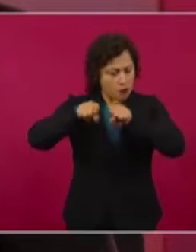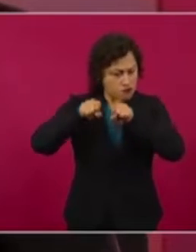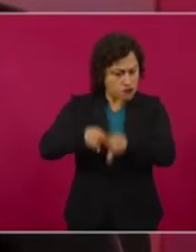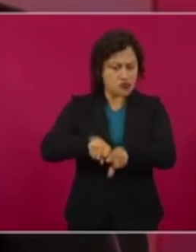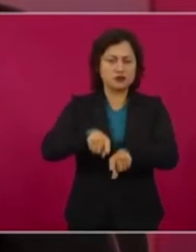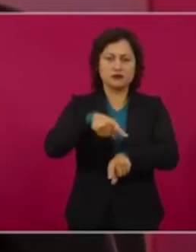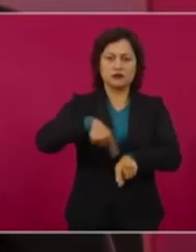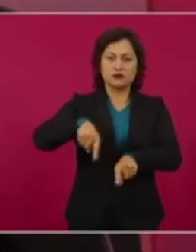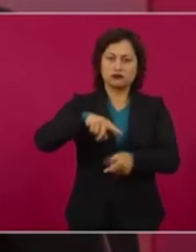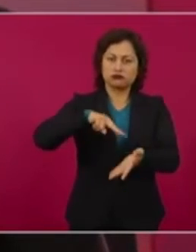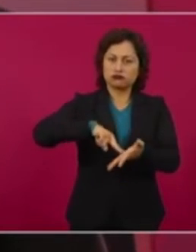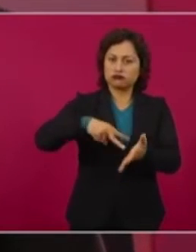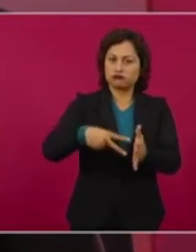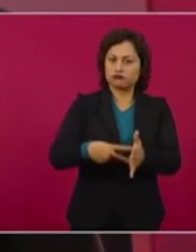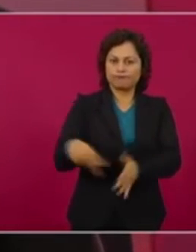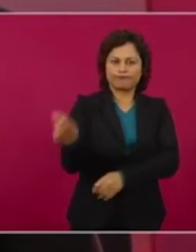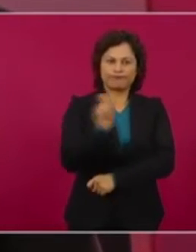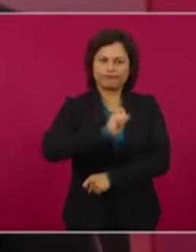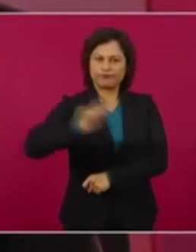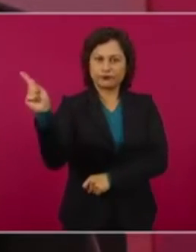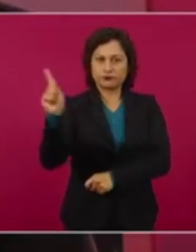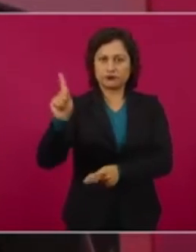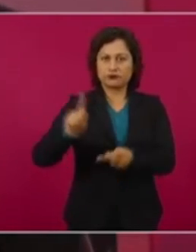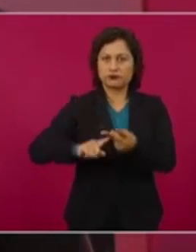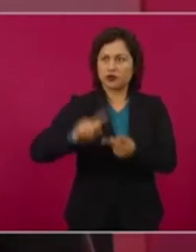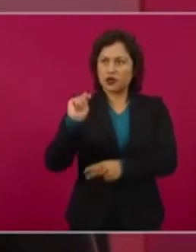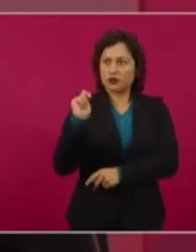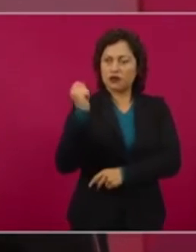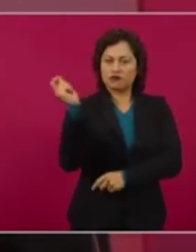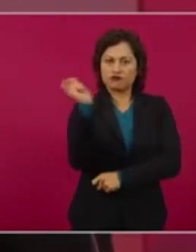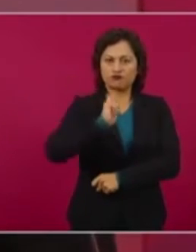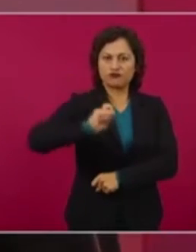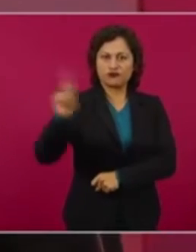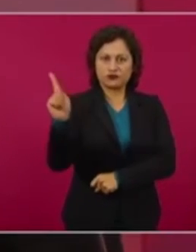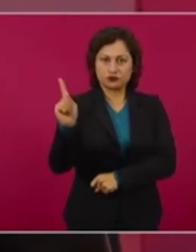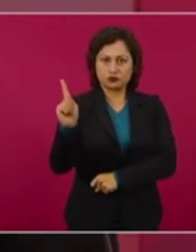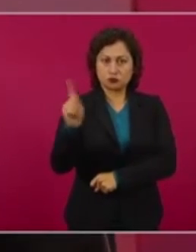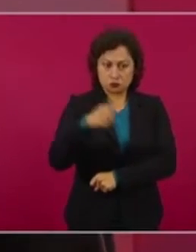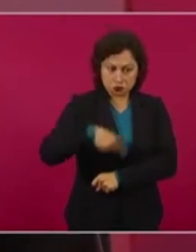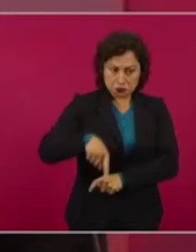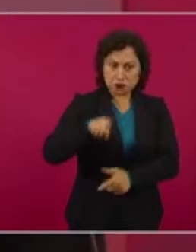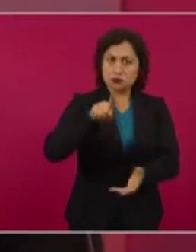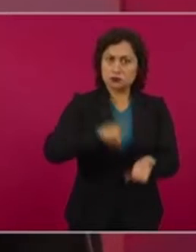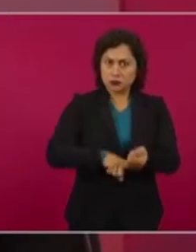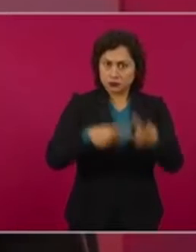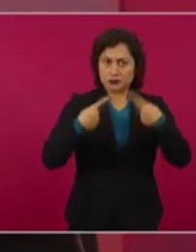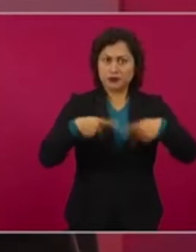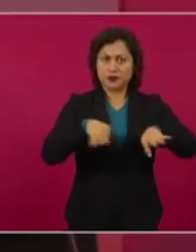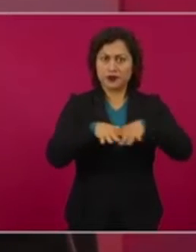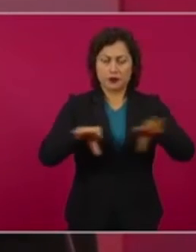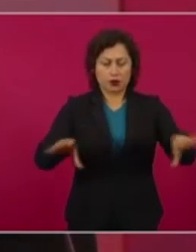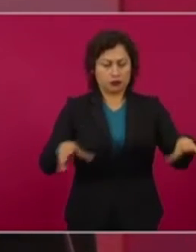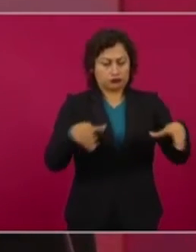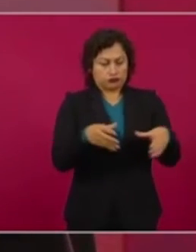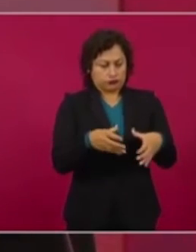muy buenos técnicos, y con ellos estamos levantando esta empresa que es de la nación,